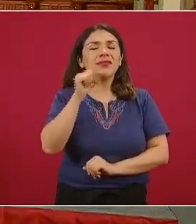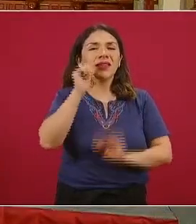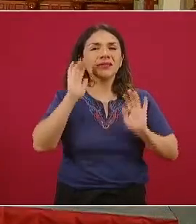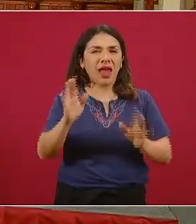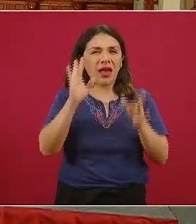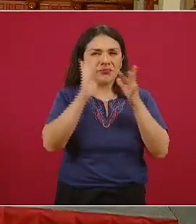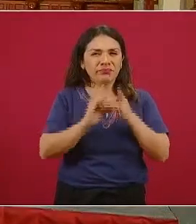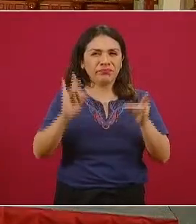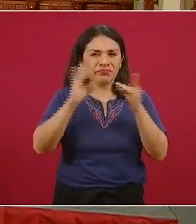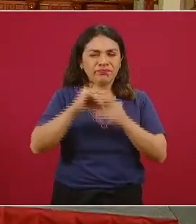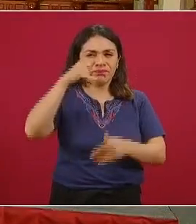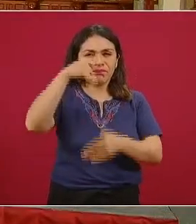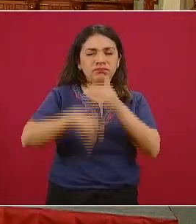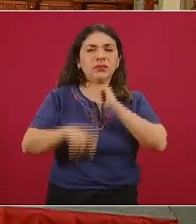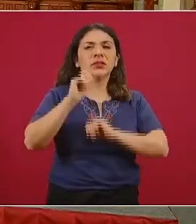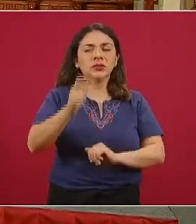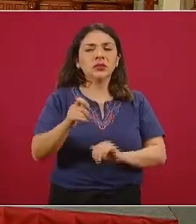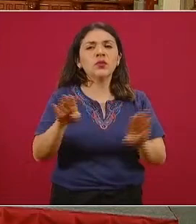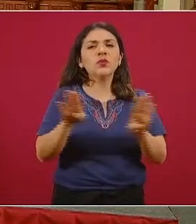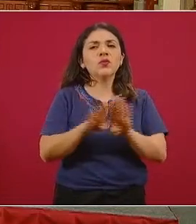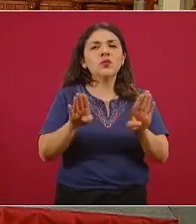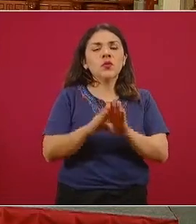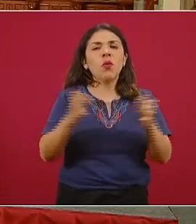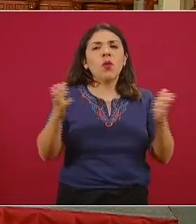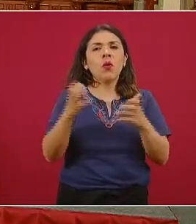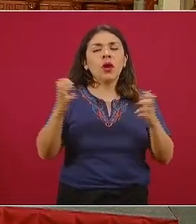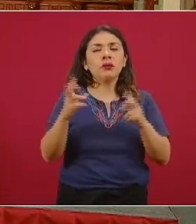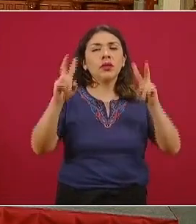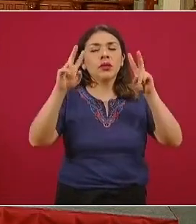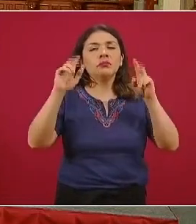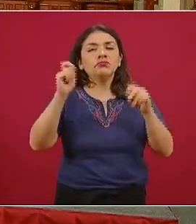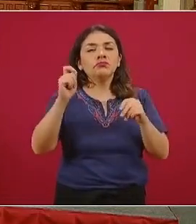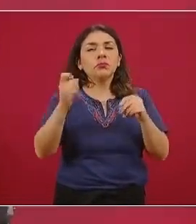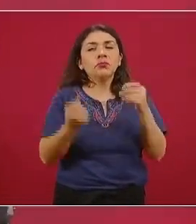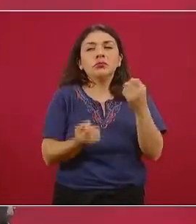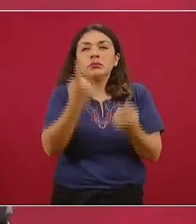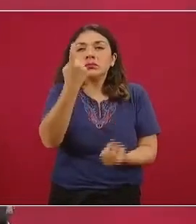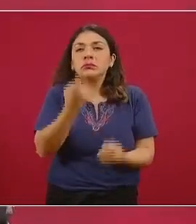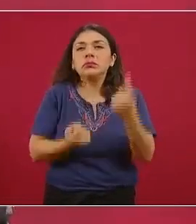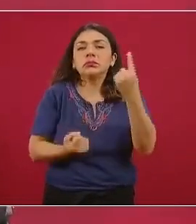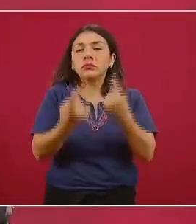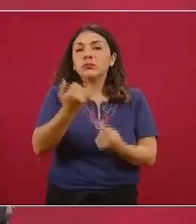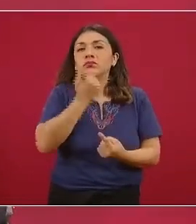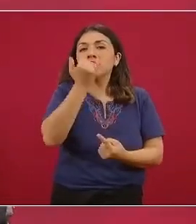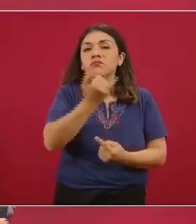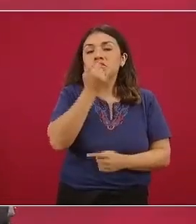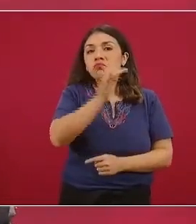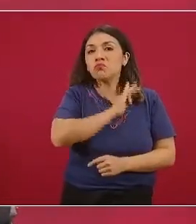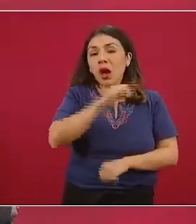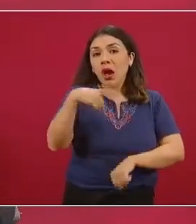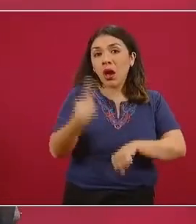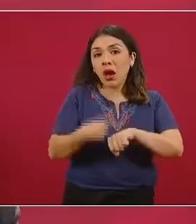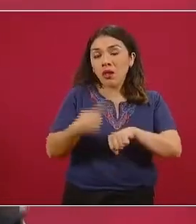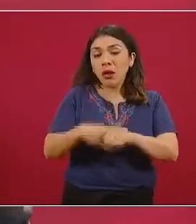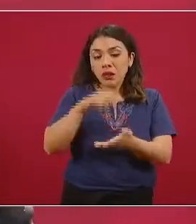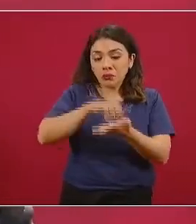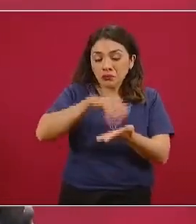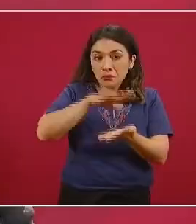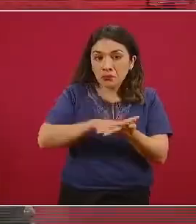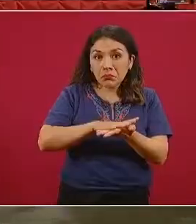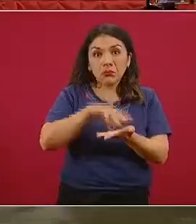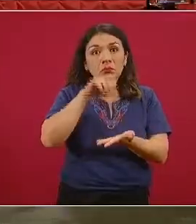en detalle, la redistribución de los casos sospechosos de acuerdo a su probabilidad de tener